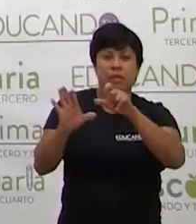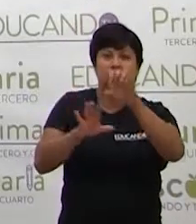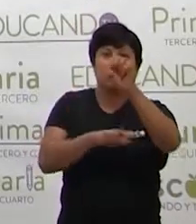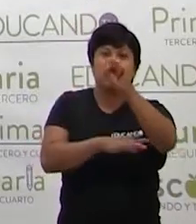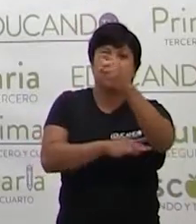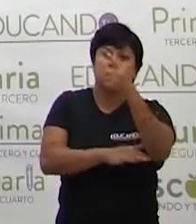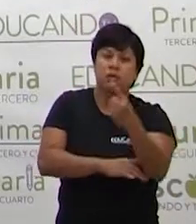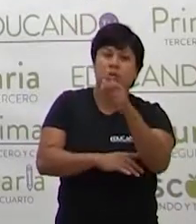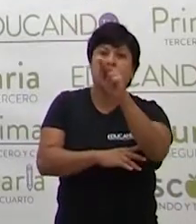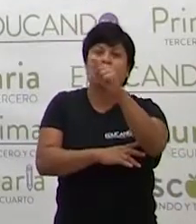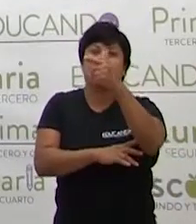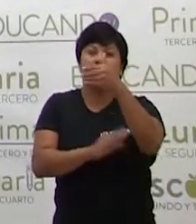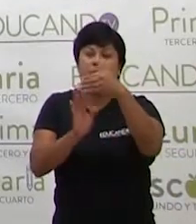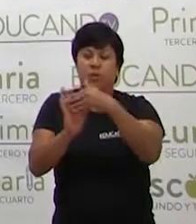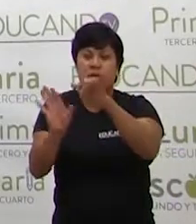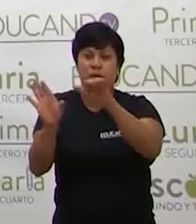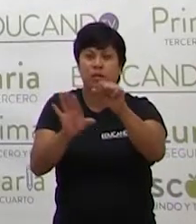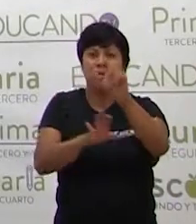96.761,